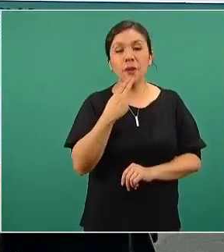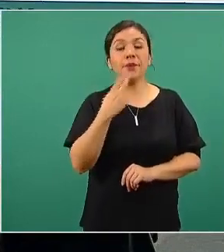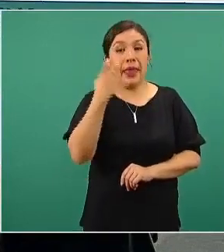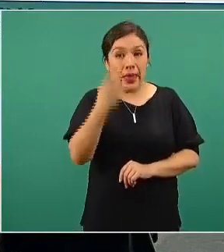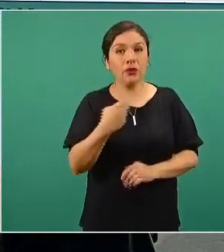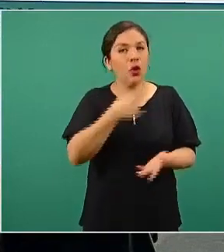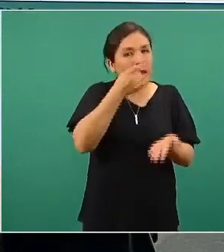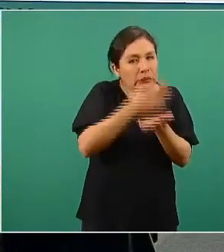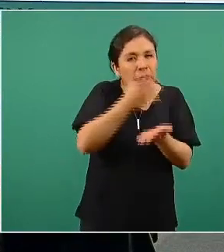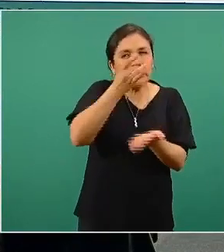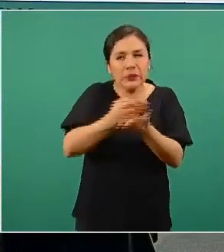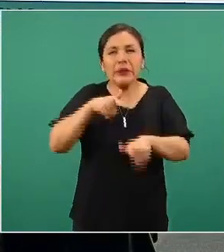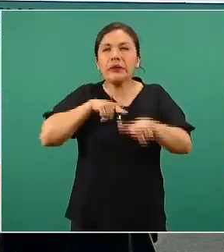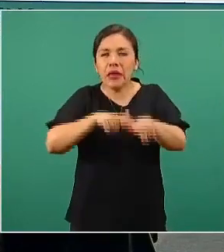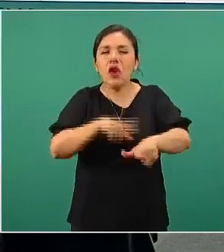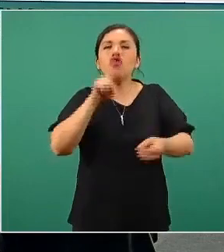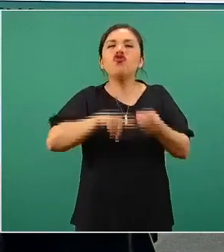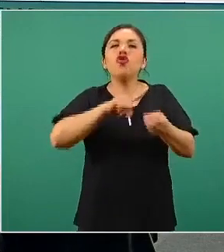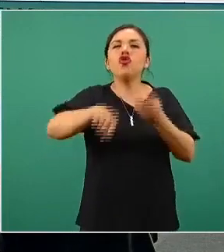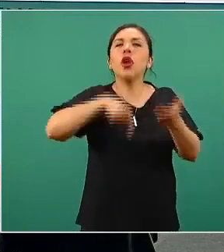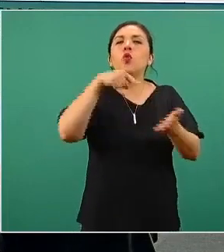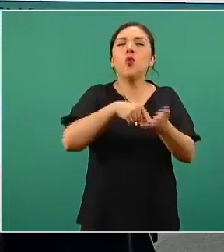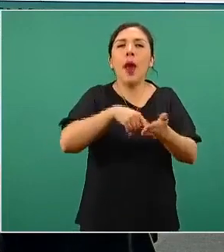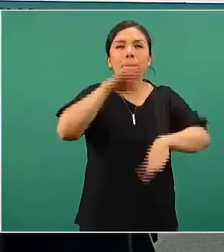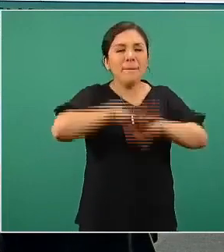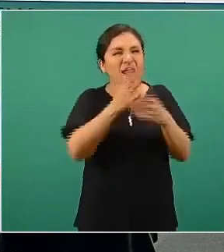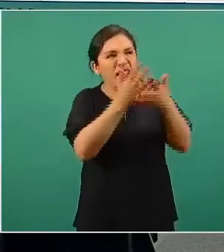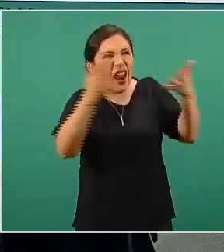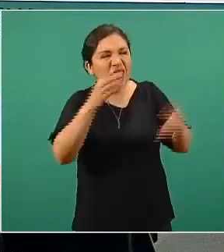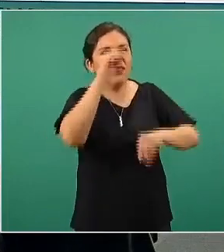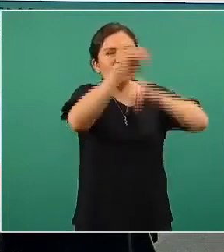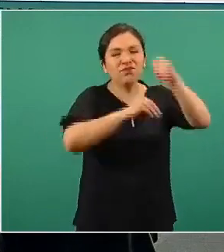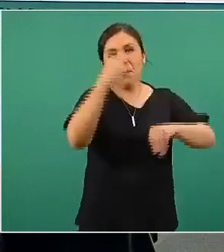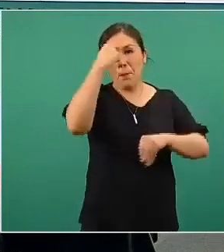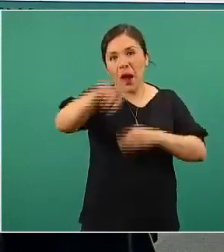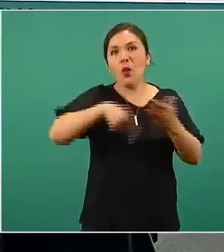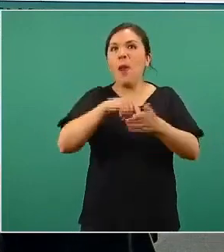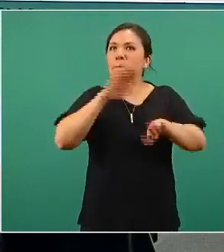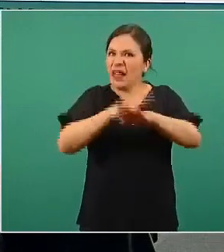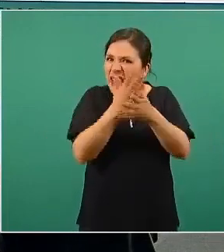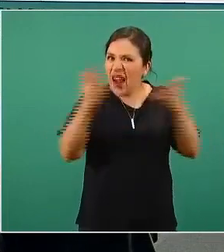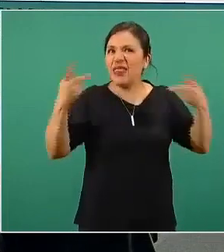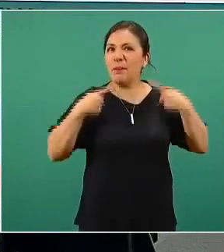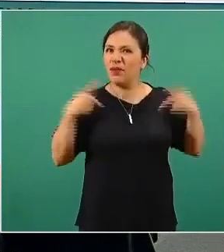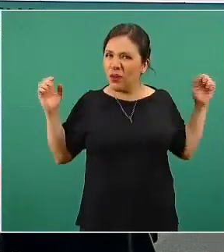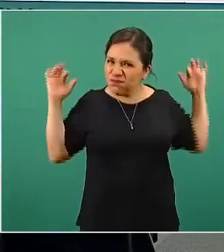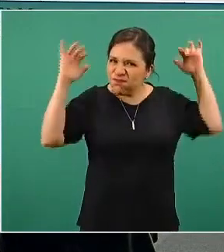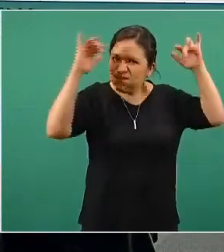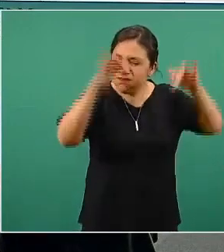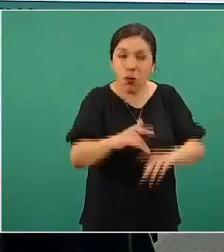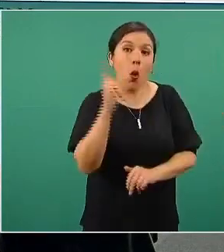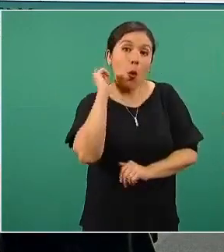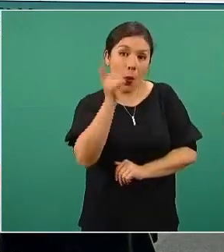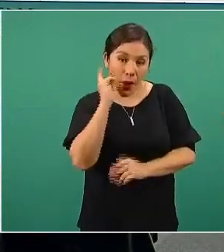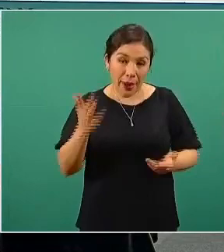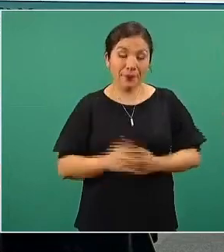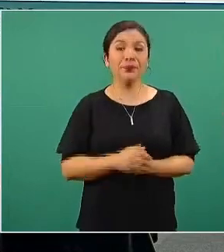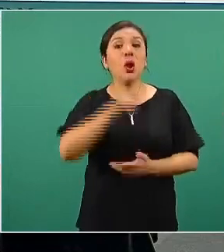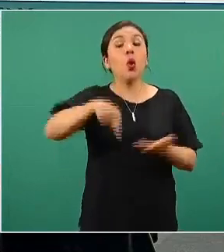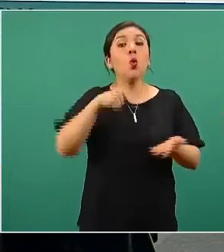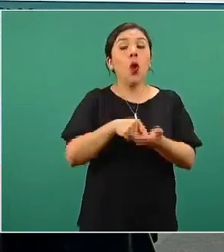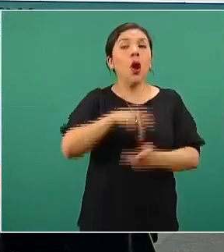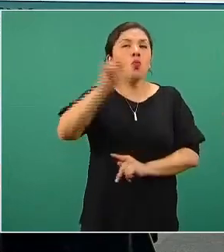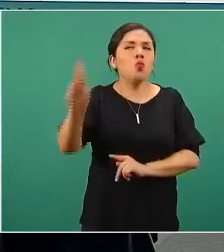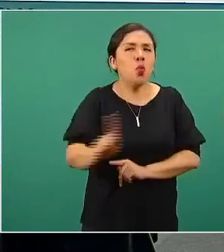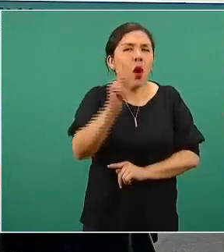Estamos identificando ya este tipo de colaboraciones para tener los megacentros y los macrocentros. En zonas